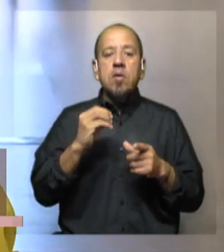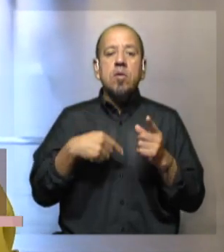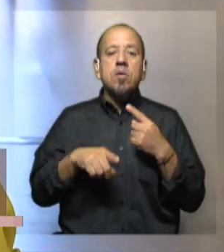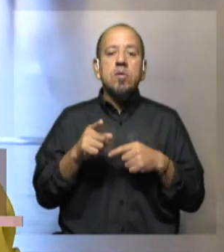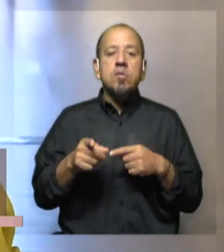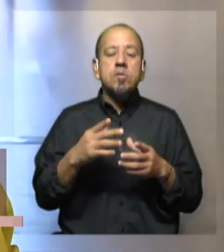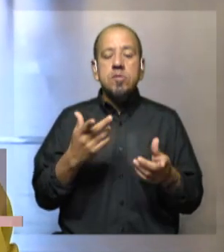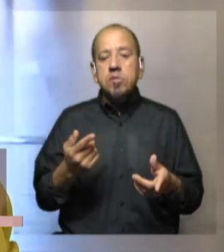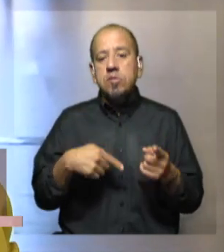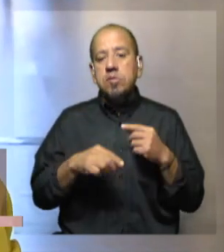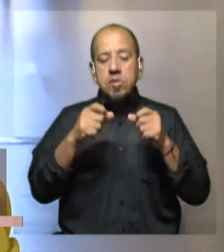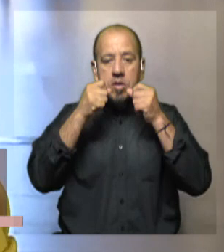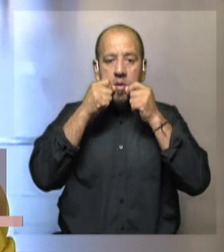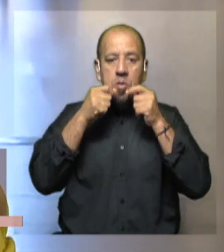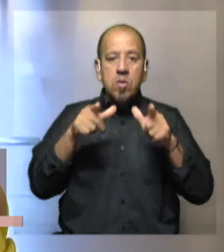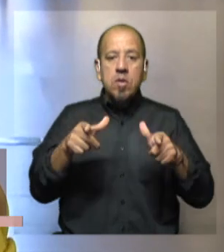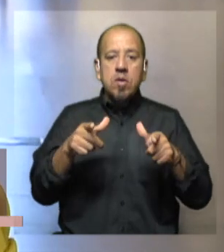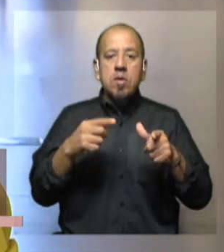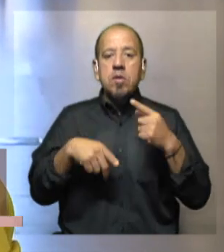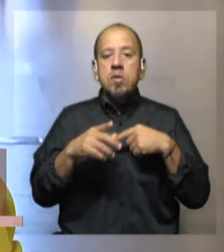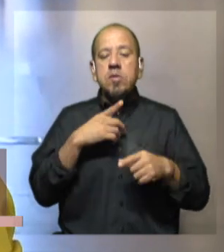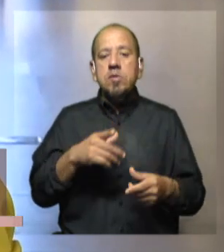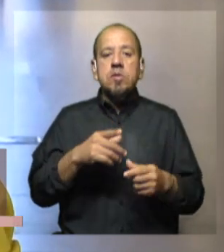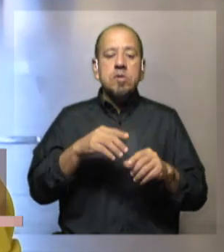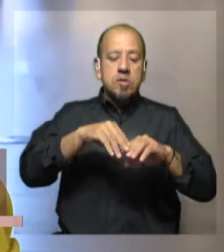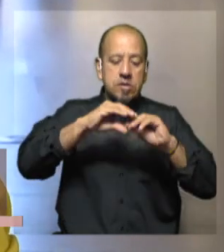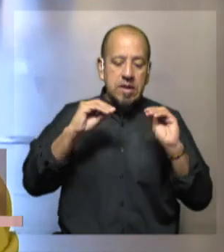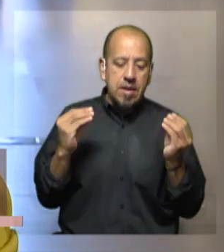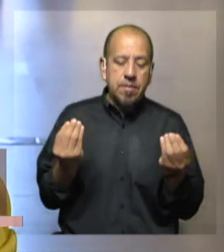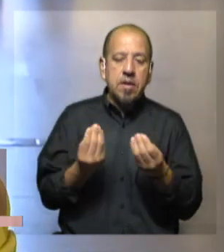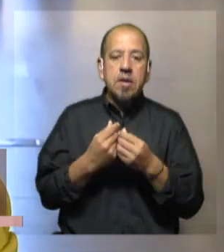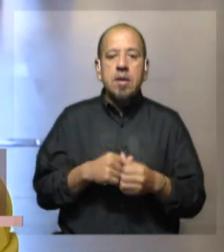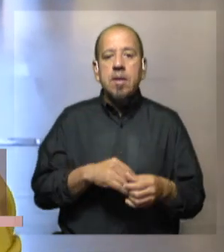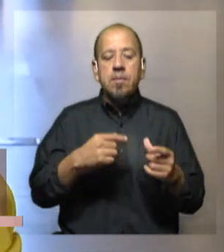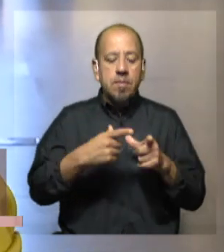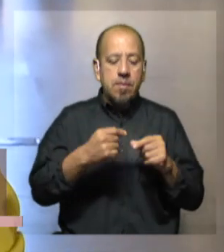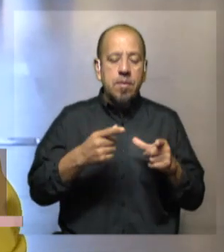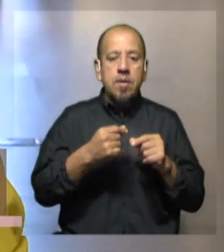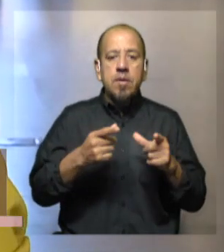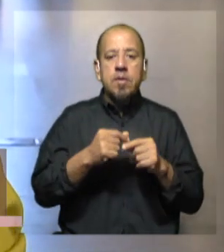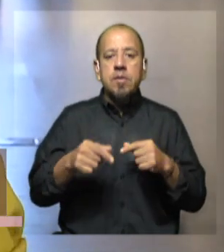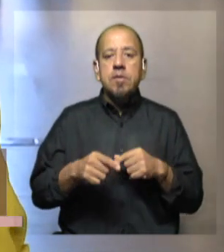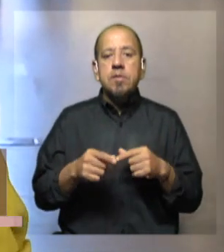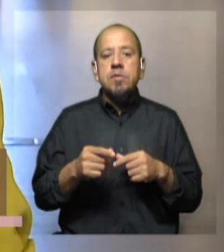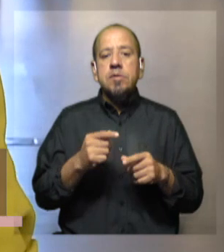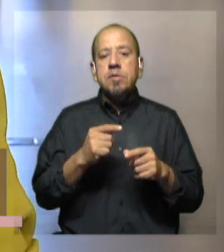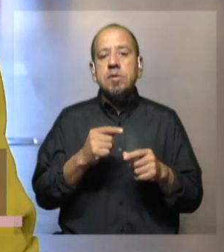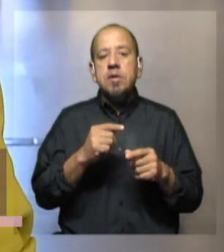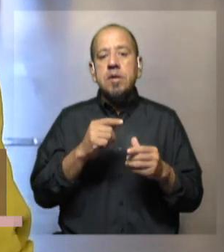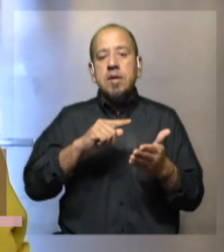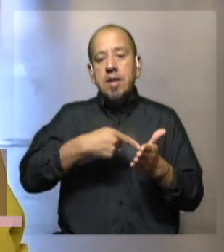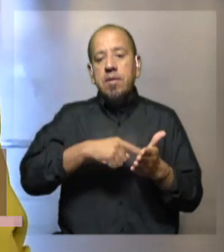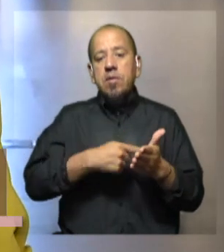distintos lenguajes expresivos. Trabajó en cerámica, trabajó en papel, en collage, por supuesto en grabado, y también incursionó en